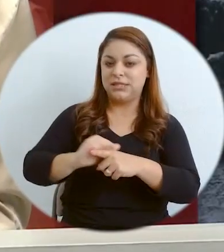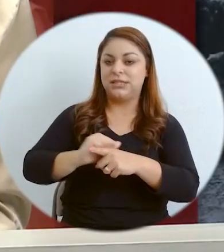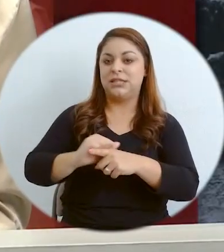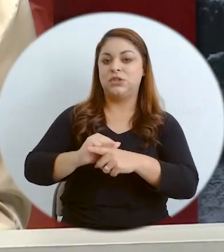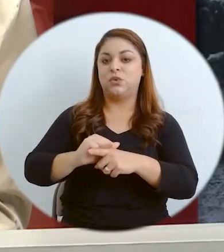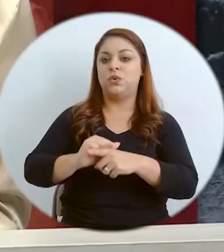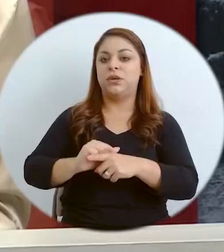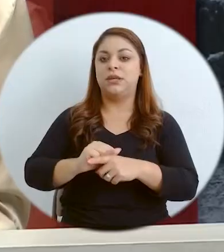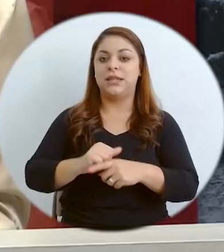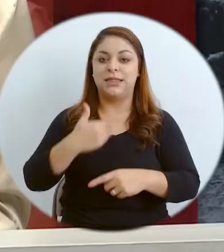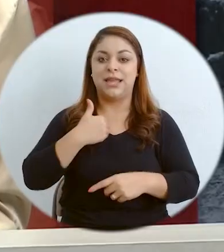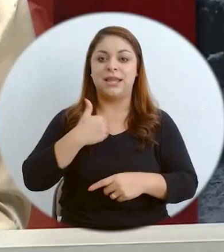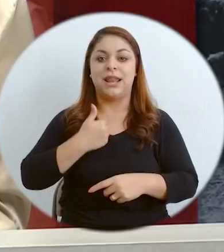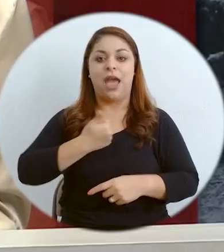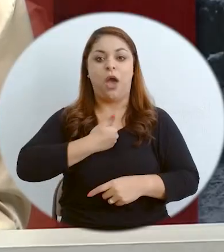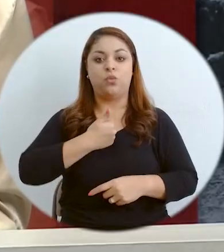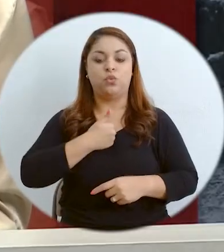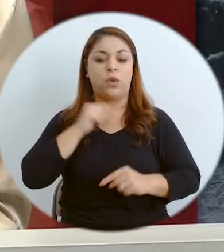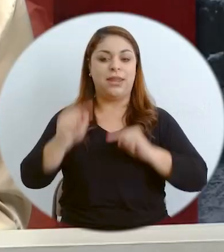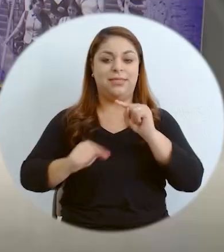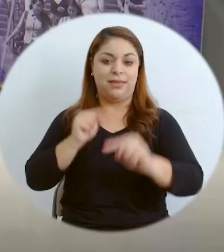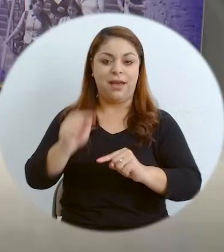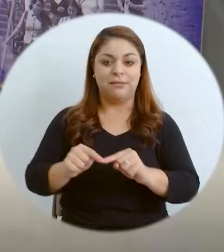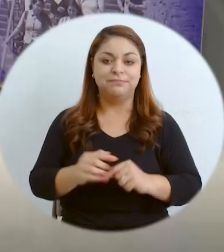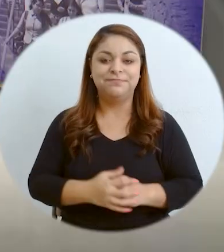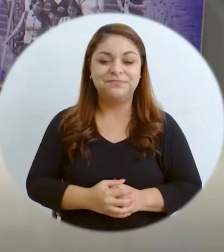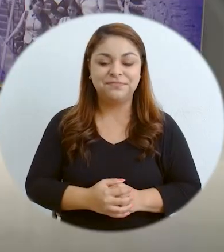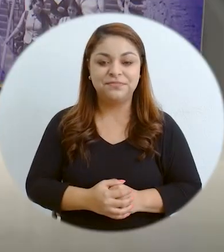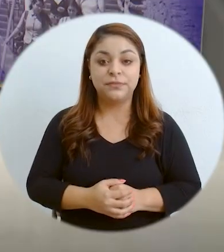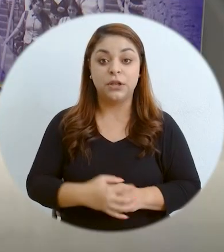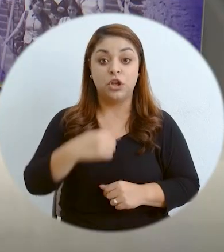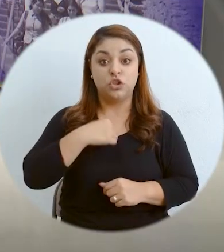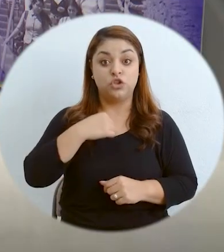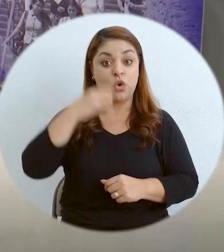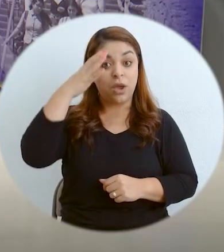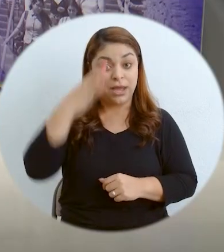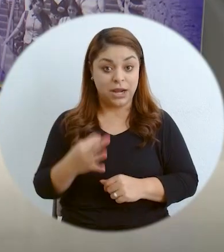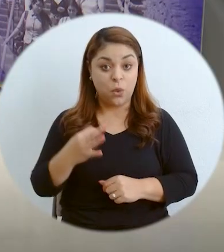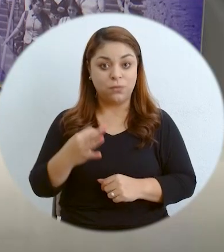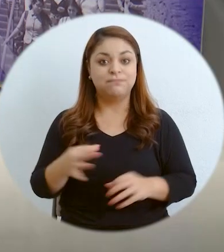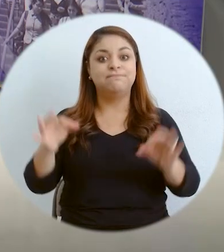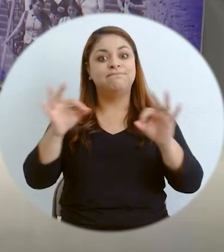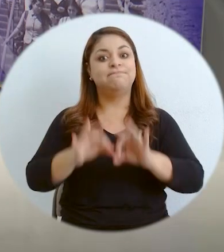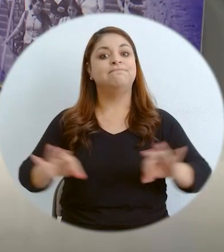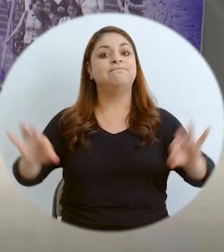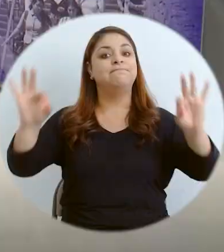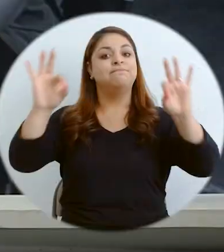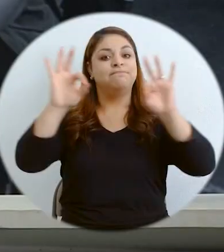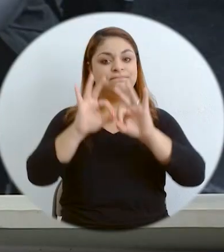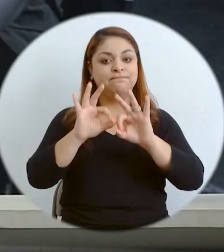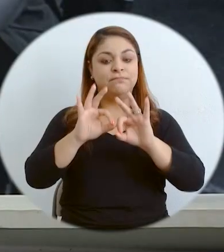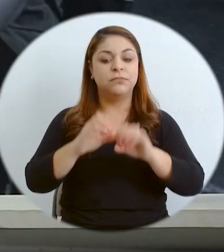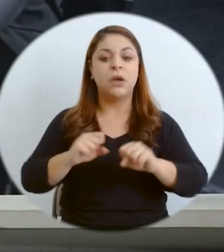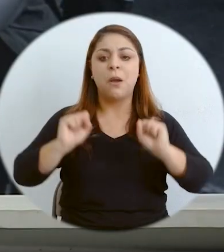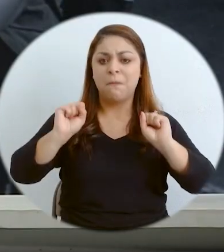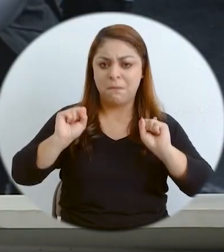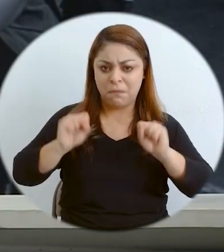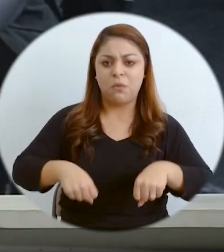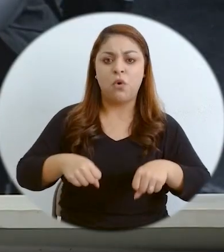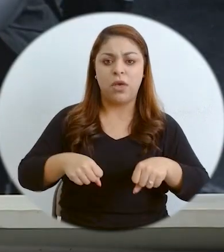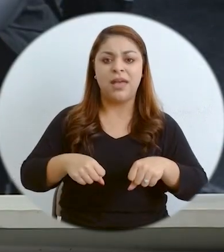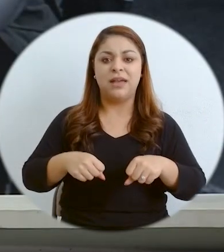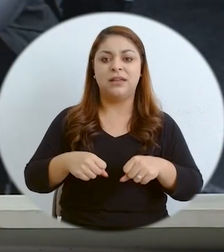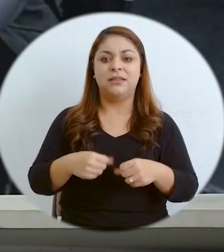de autocriticidad, perdón. Yo creo que fundamentalmente el